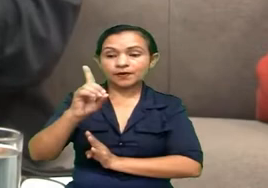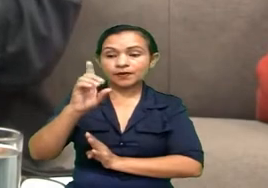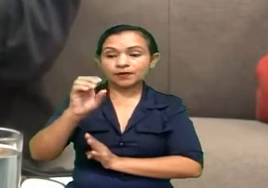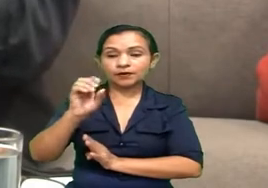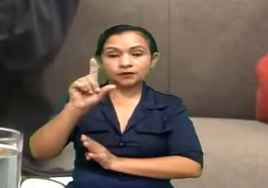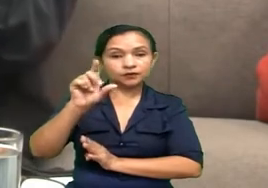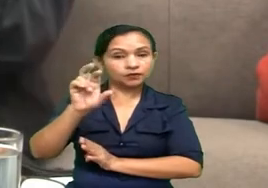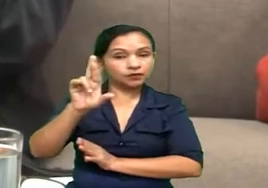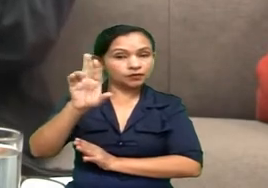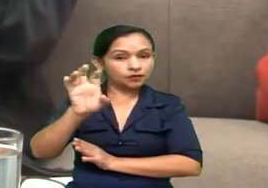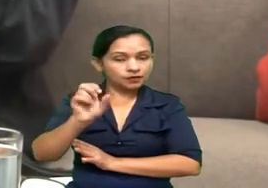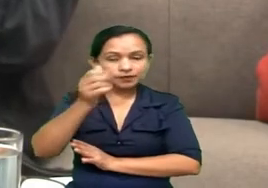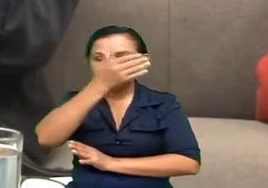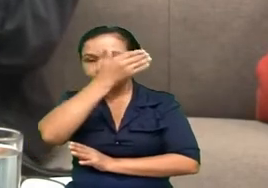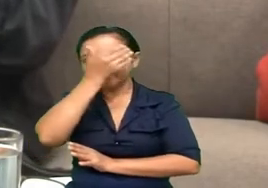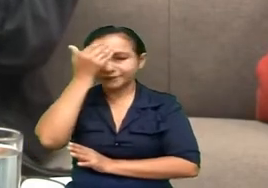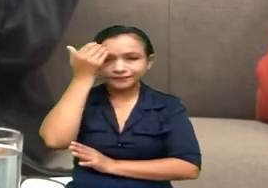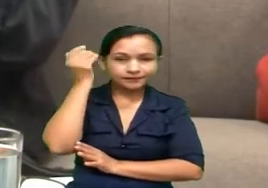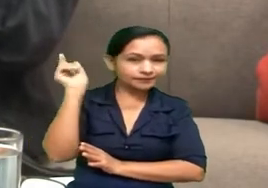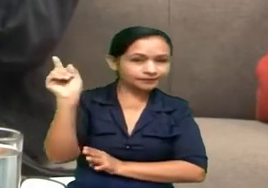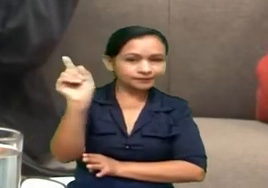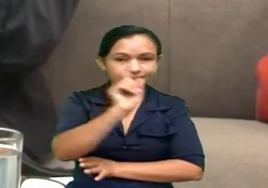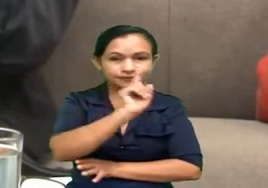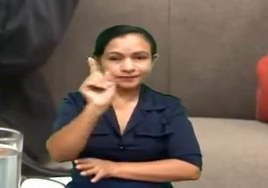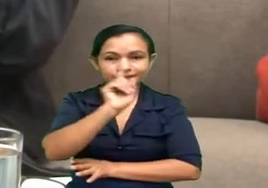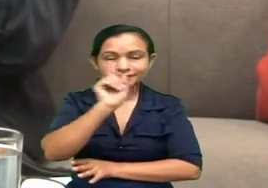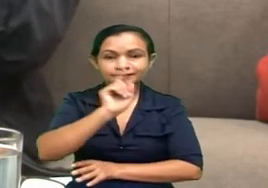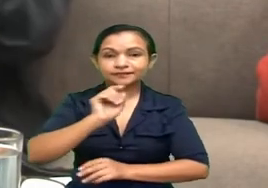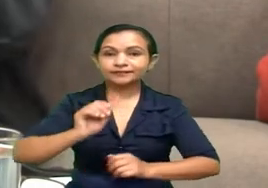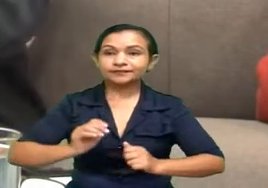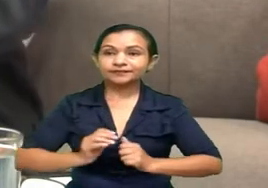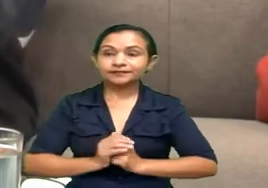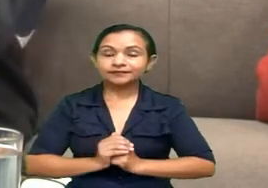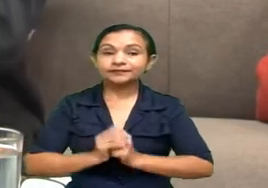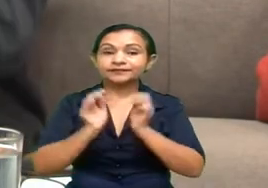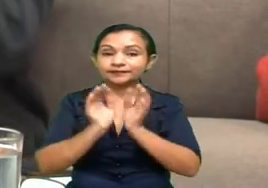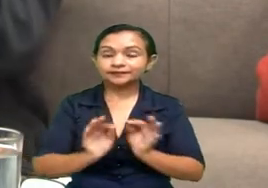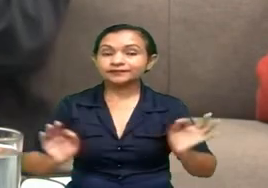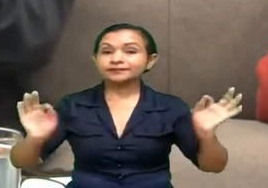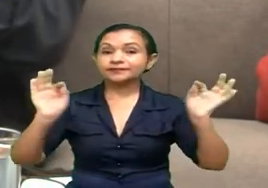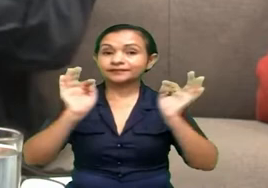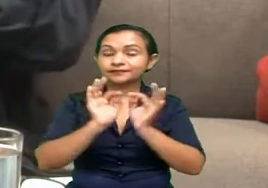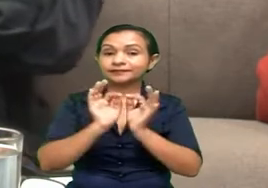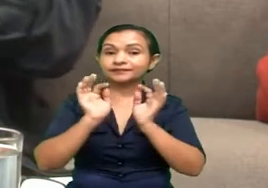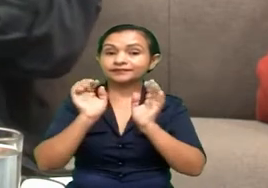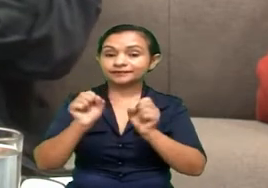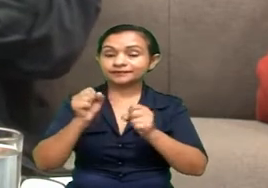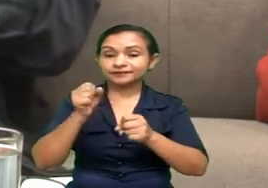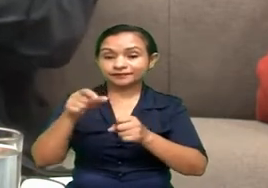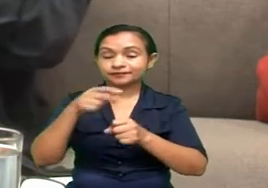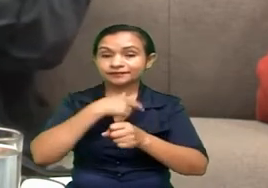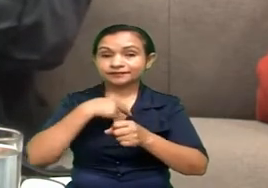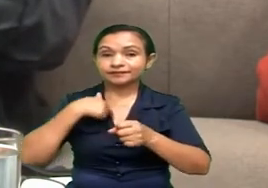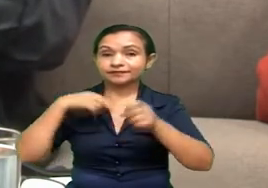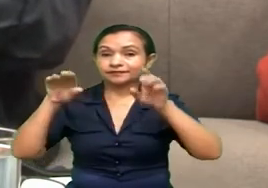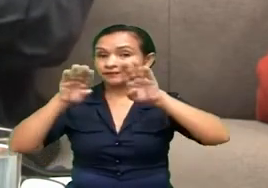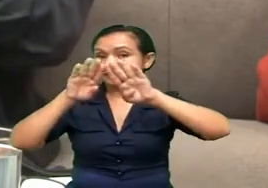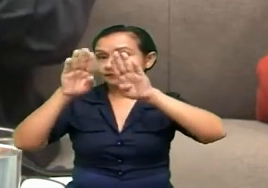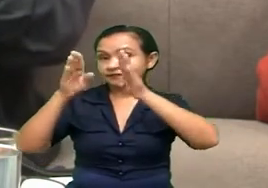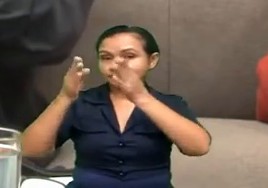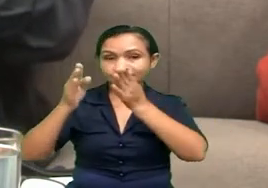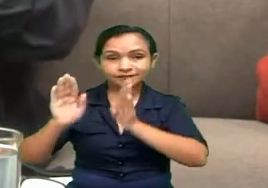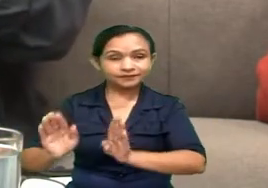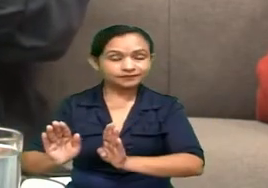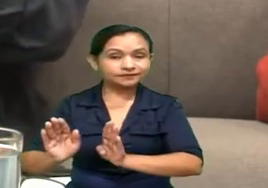Bedoya, que no se me olvida a mí porque jugó un rol determinante en la independencia. Y es lo siguiente,